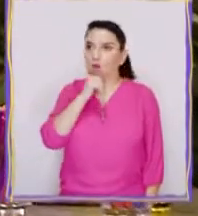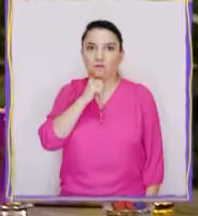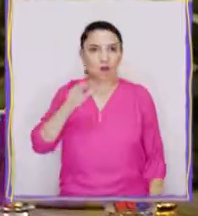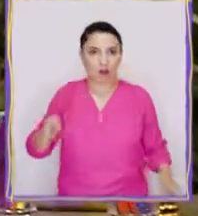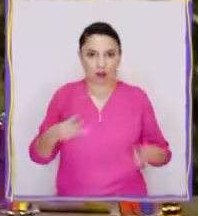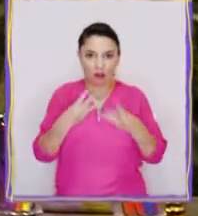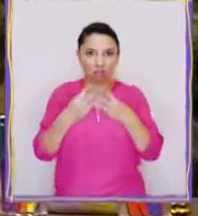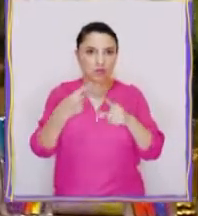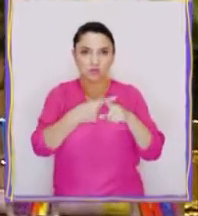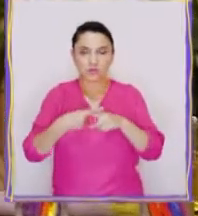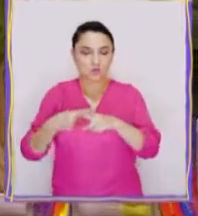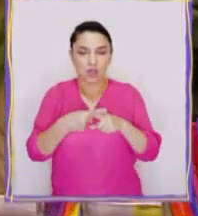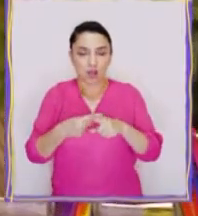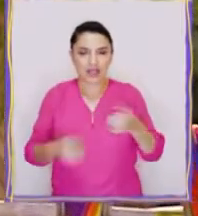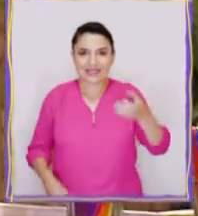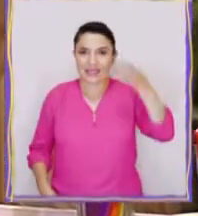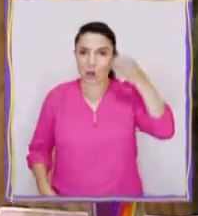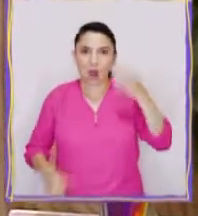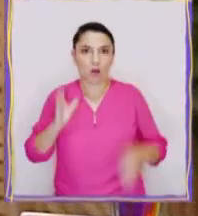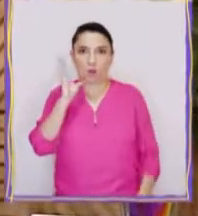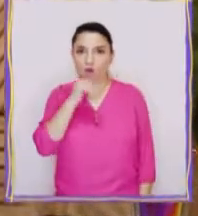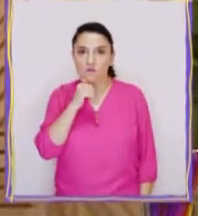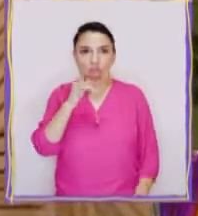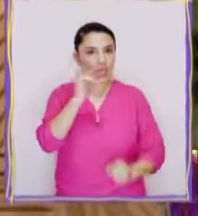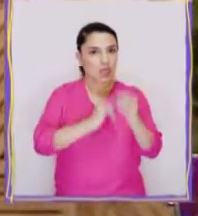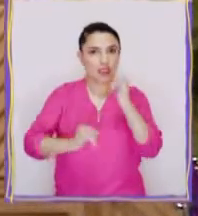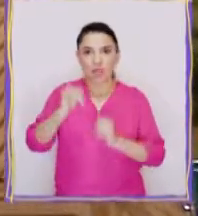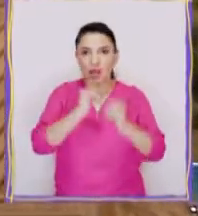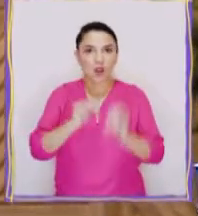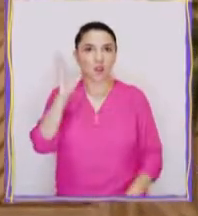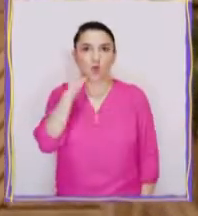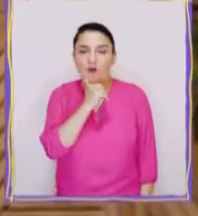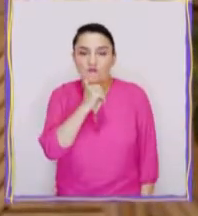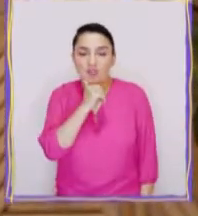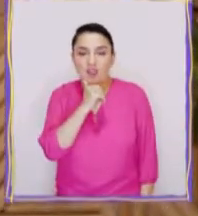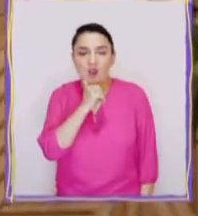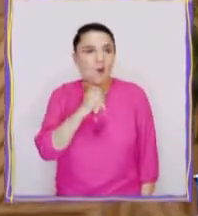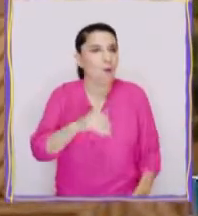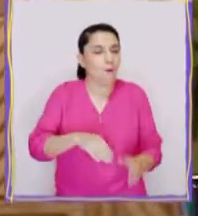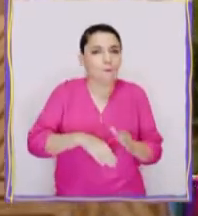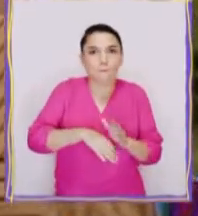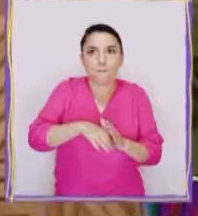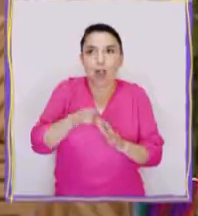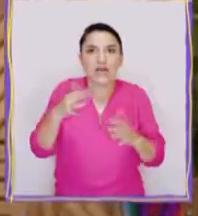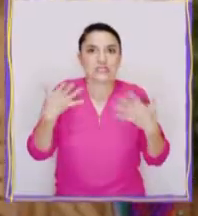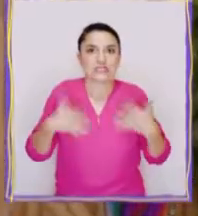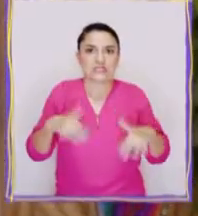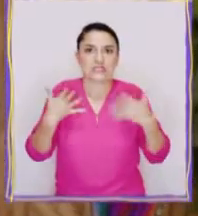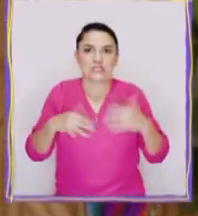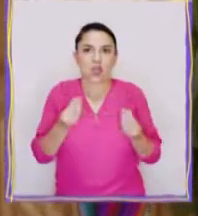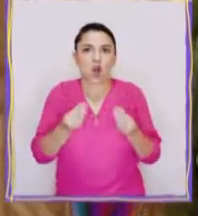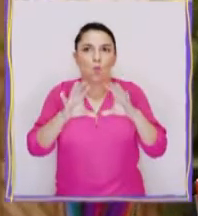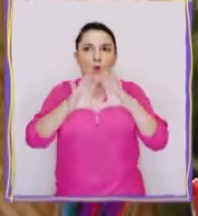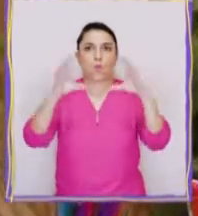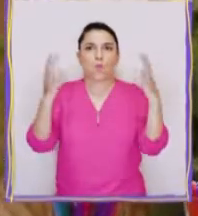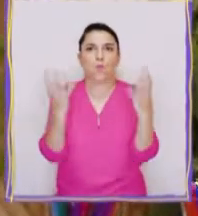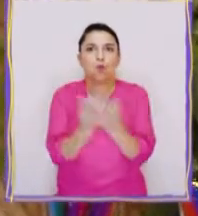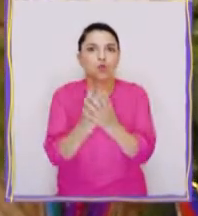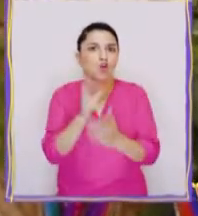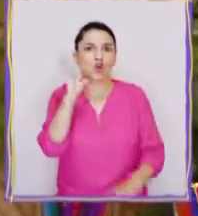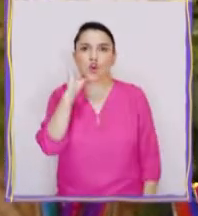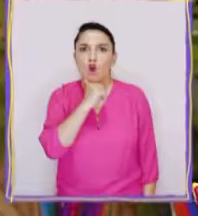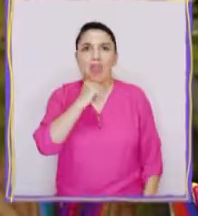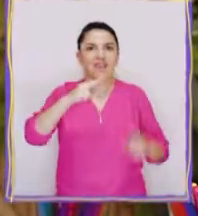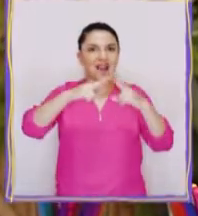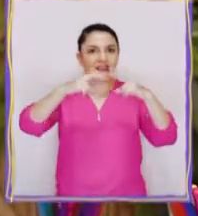sin redes sociales? ¿O sin celular? ¿O sin internet? ¿O aún más? ¿Cómo sería el mundo